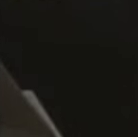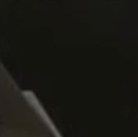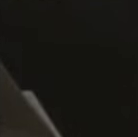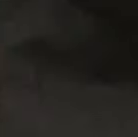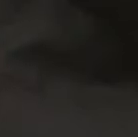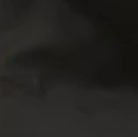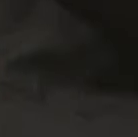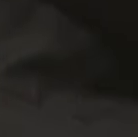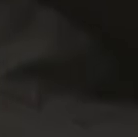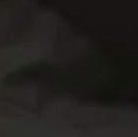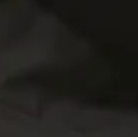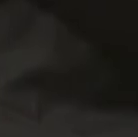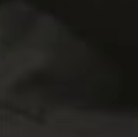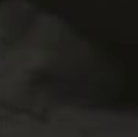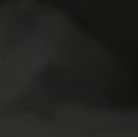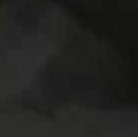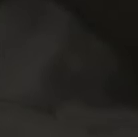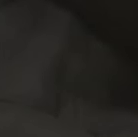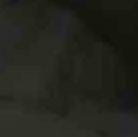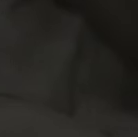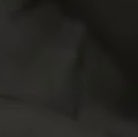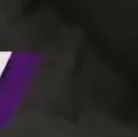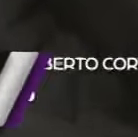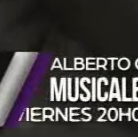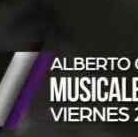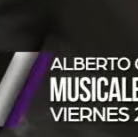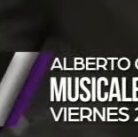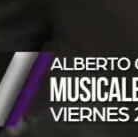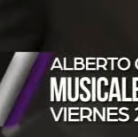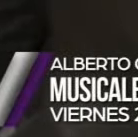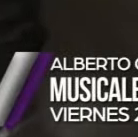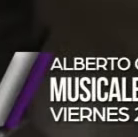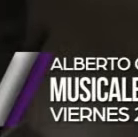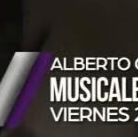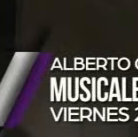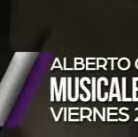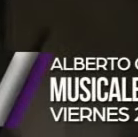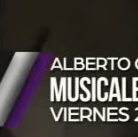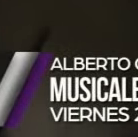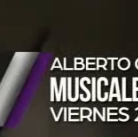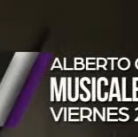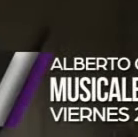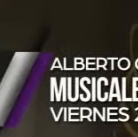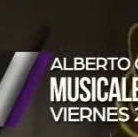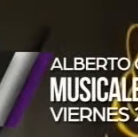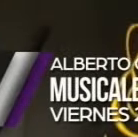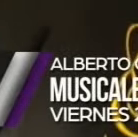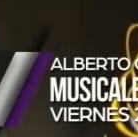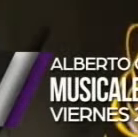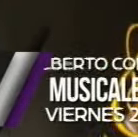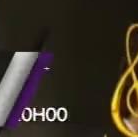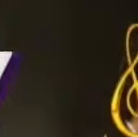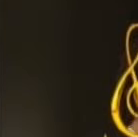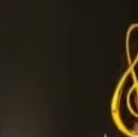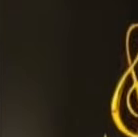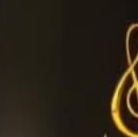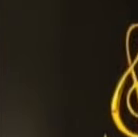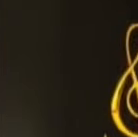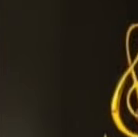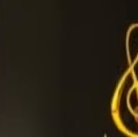celebro, vida. La vida llega. Alberto Cortés en concierto. Se va la vida.